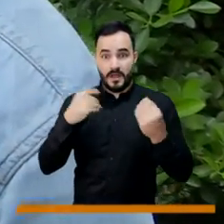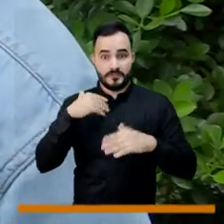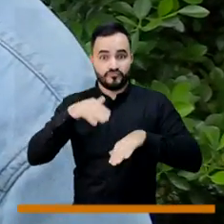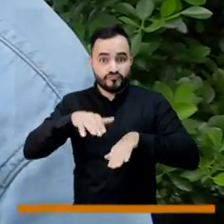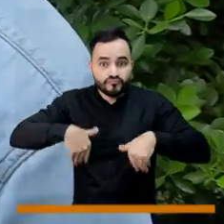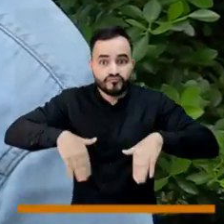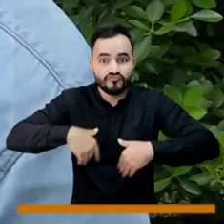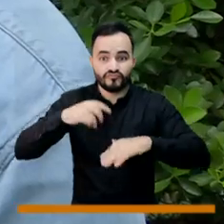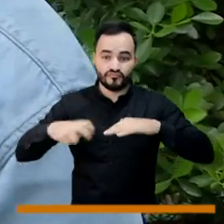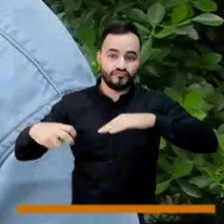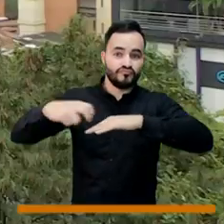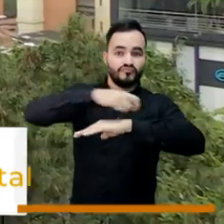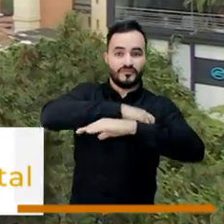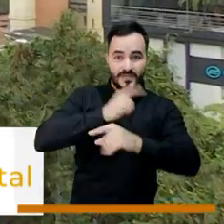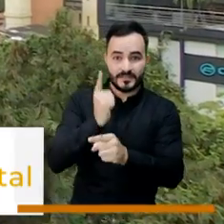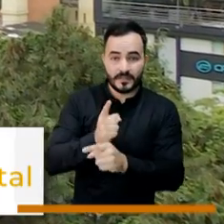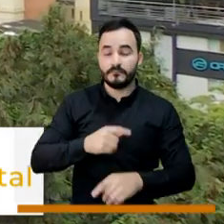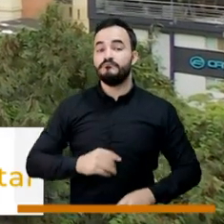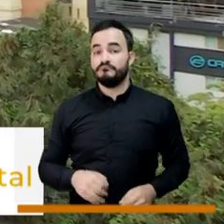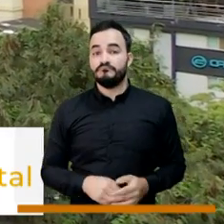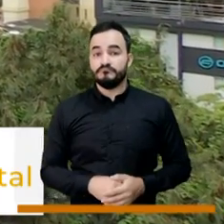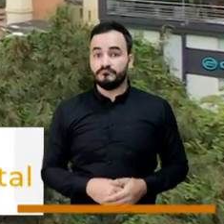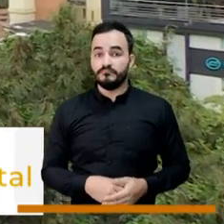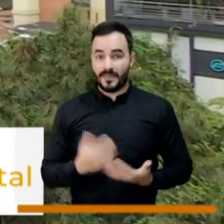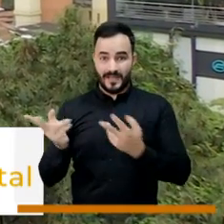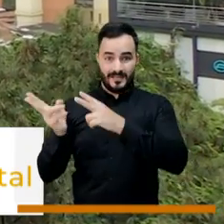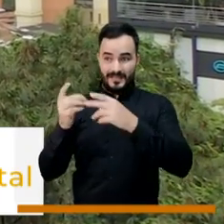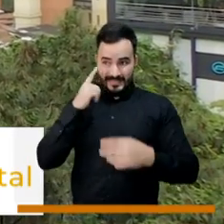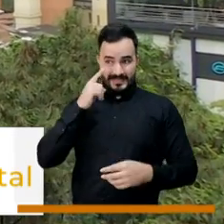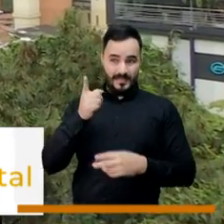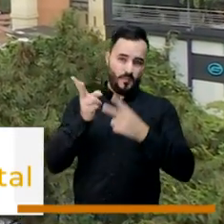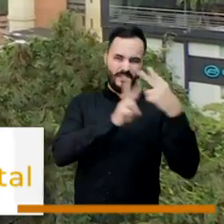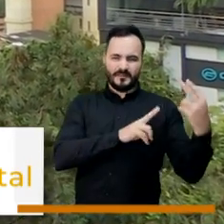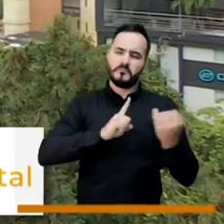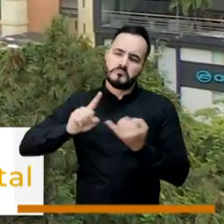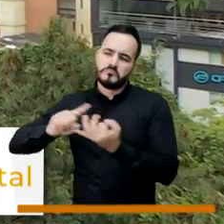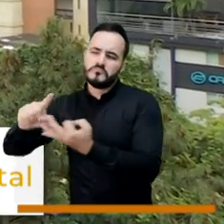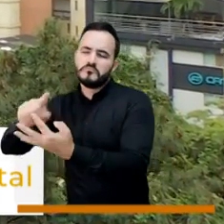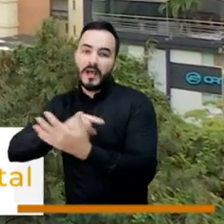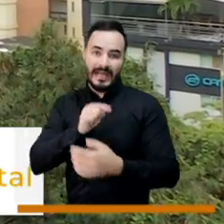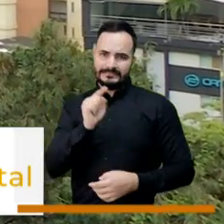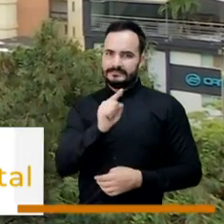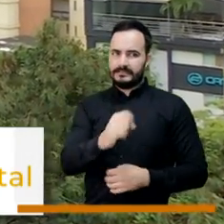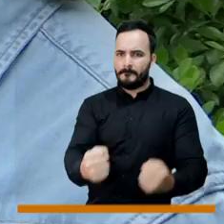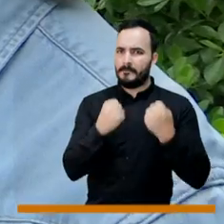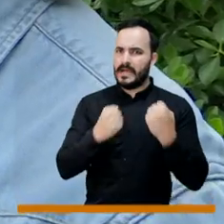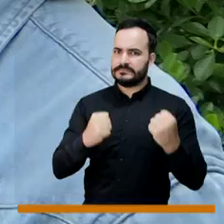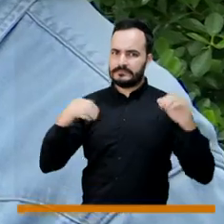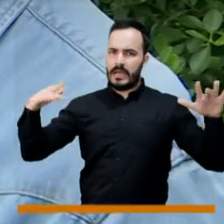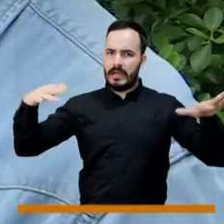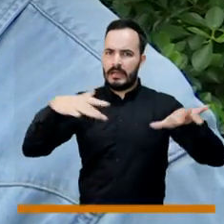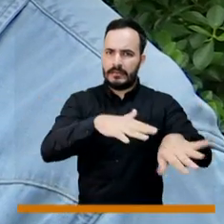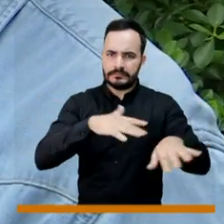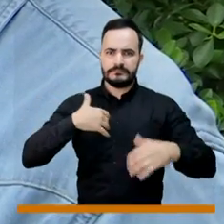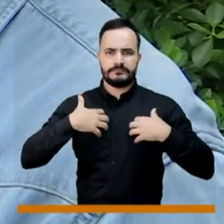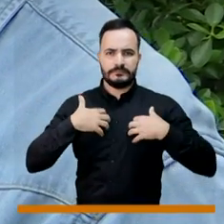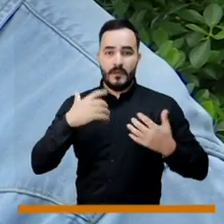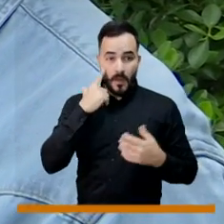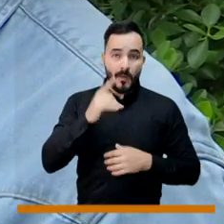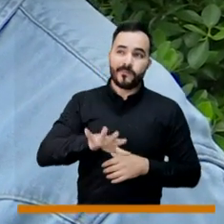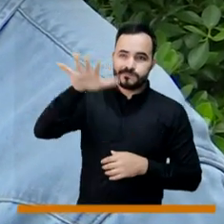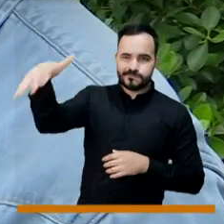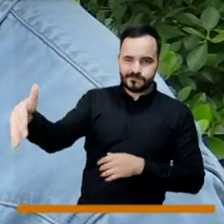que pueden circular por la zona. Este puente de la 33 es el que más alto potencial tiene de todos, porque no solamente